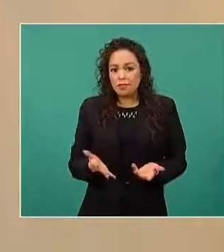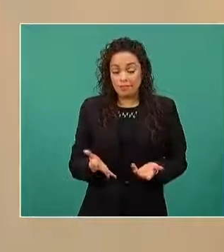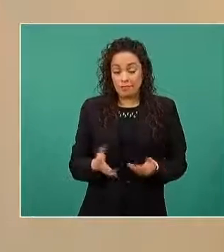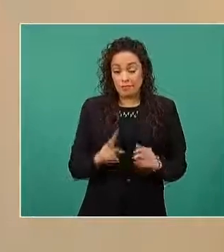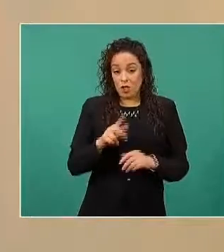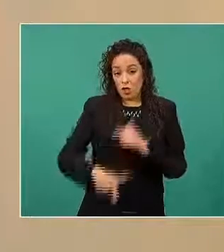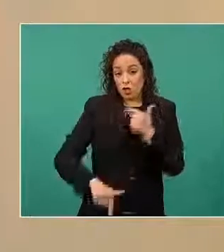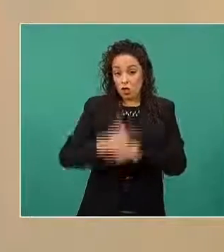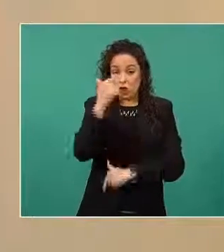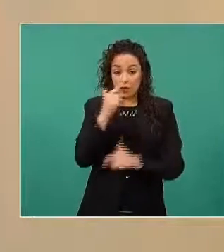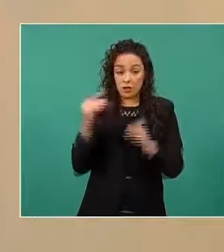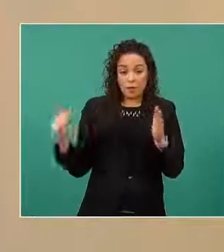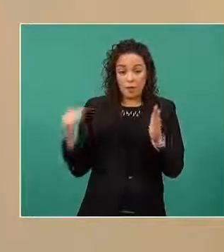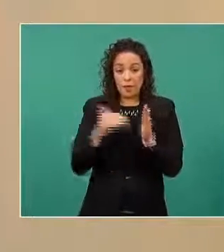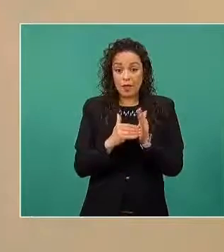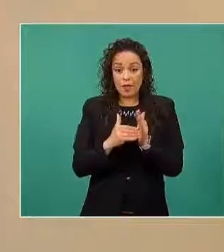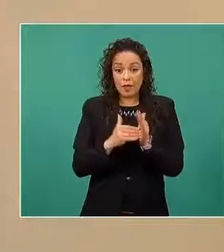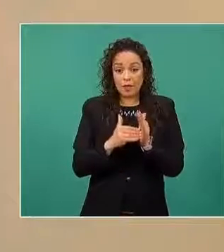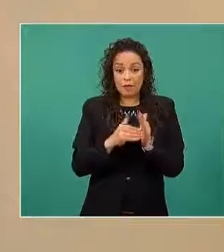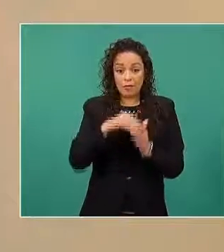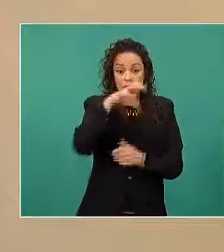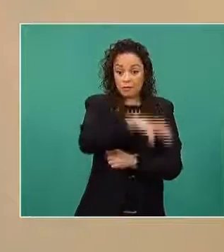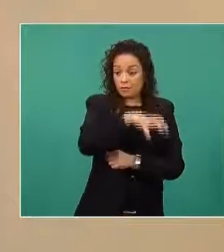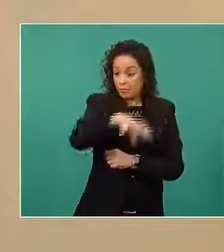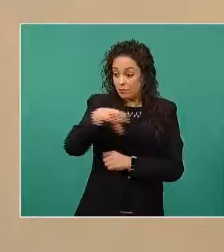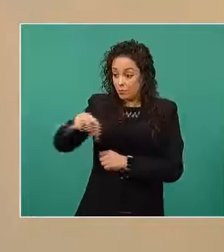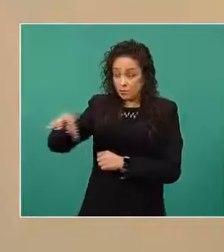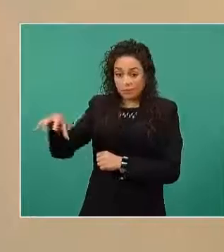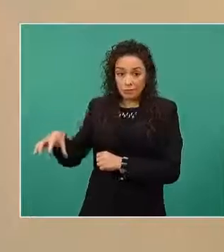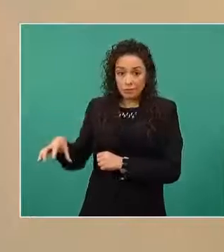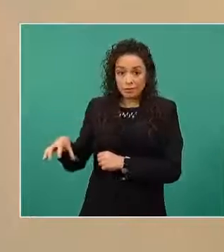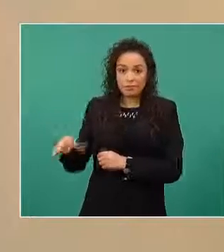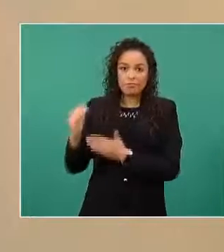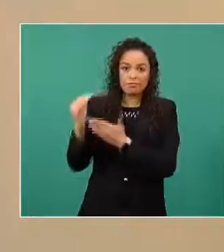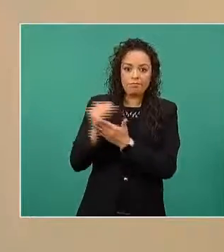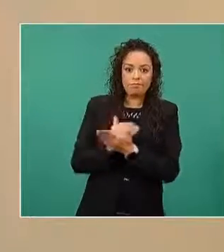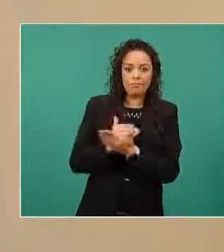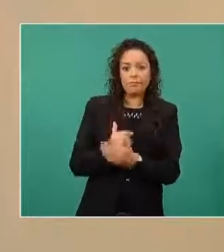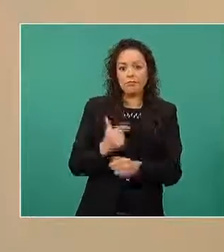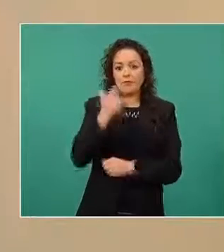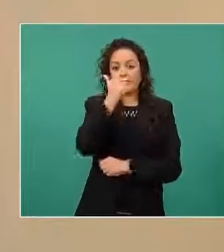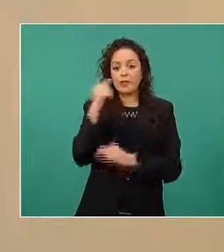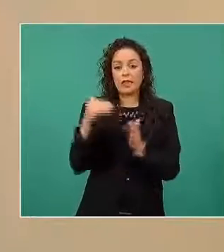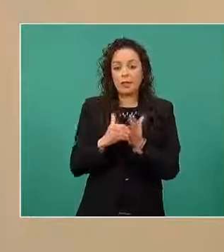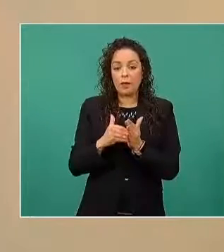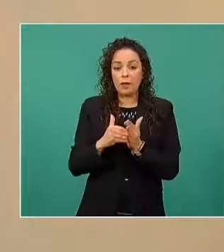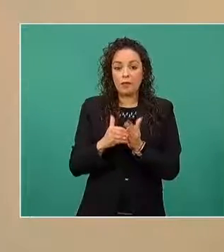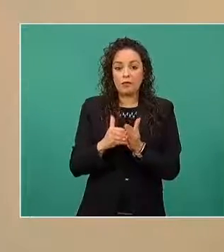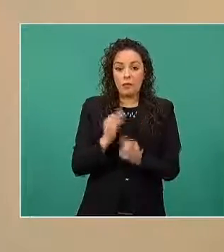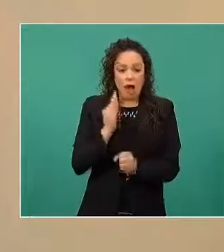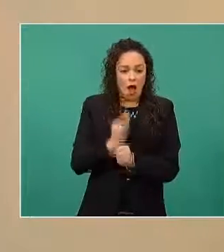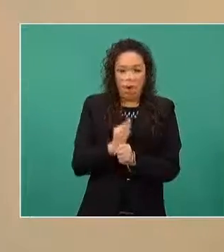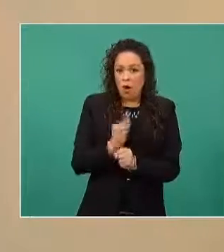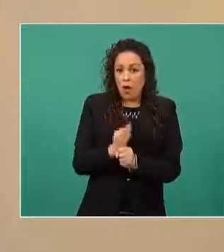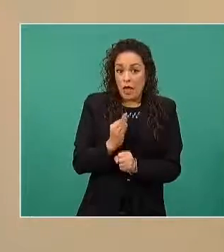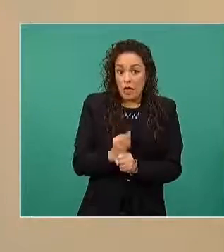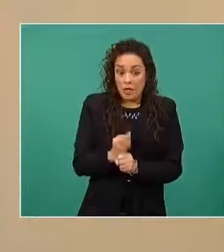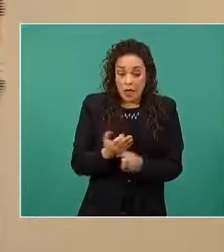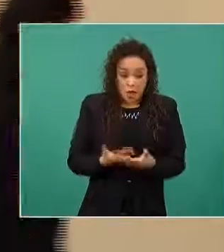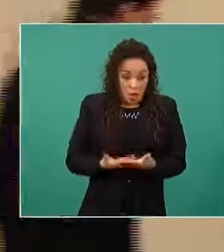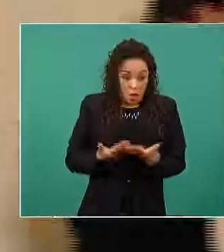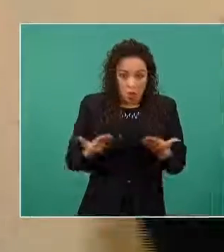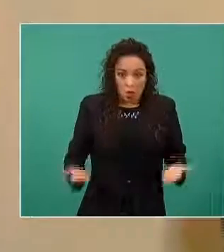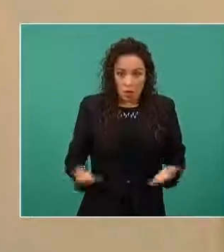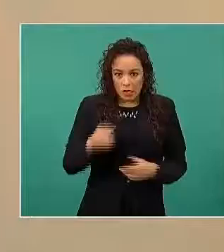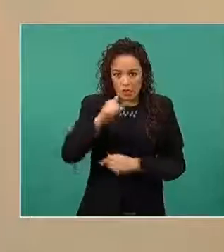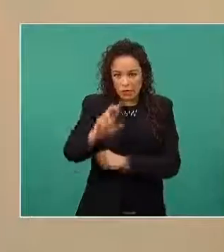de 12,000 estaciones de servicio a poco más de 7,000 hoy día. Aquí hay que recordar que